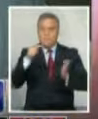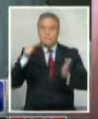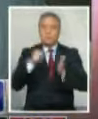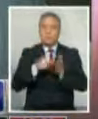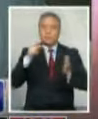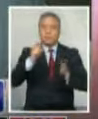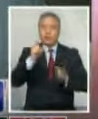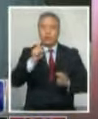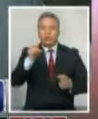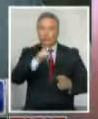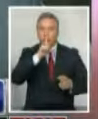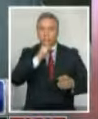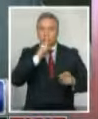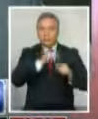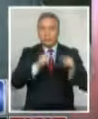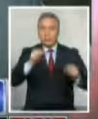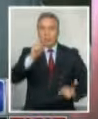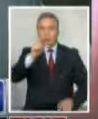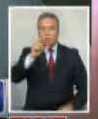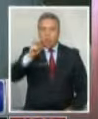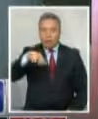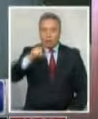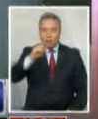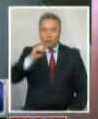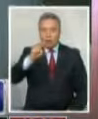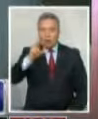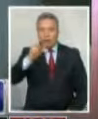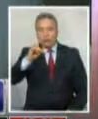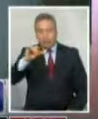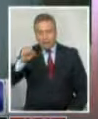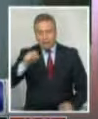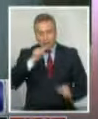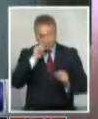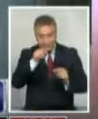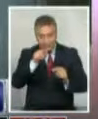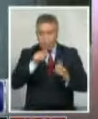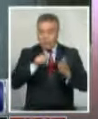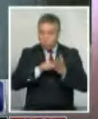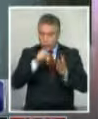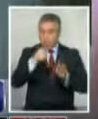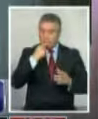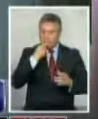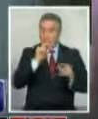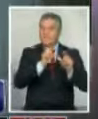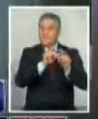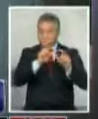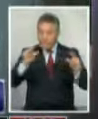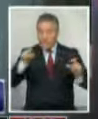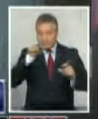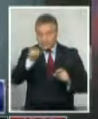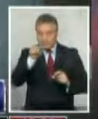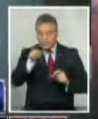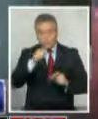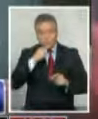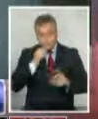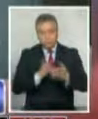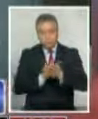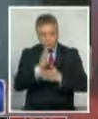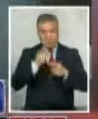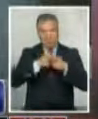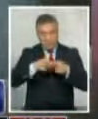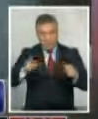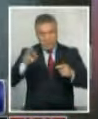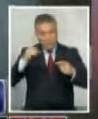la costa que se denominará Concordia. ¿Es ese el punto y esa la frase que marca entonces esta diferencia y